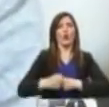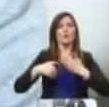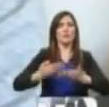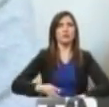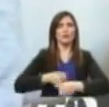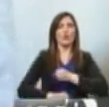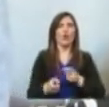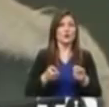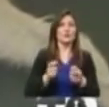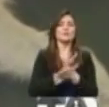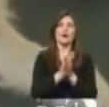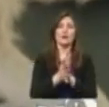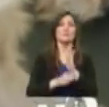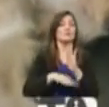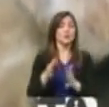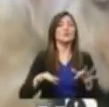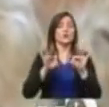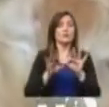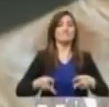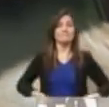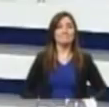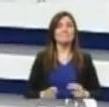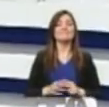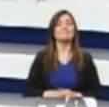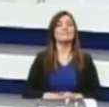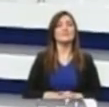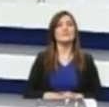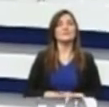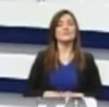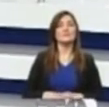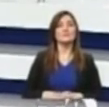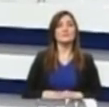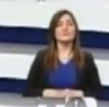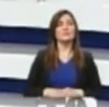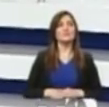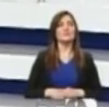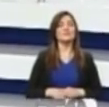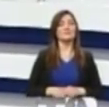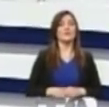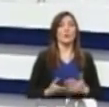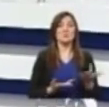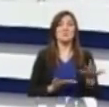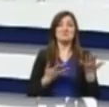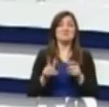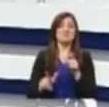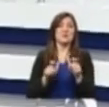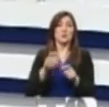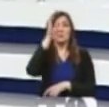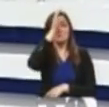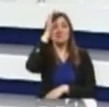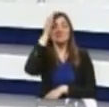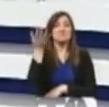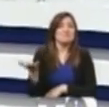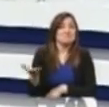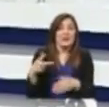sin ningún control. Johanna Cañizares, 24 horas. Qué pena, ¿no? La expectativa era muy alta porque ese tipo de cosas no nos